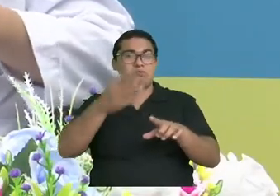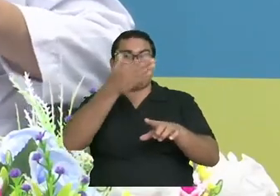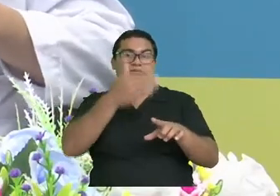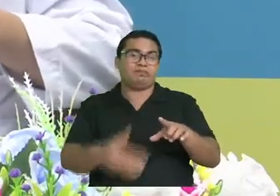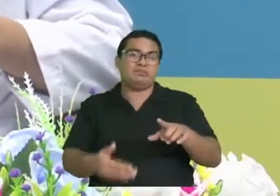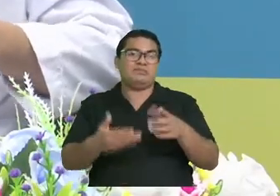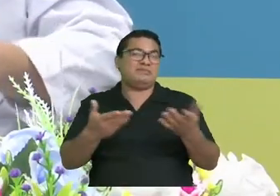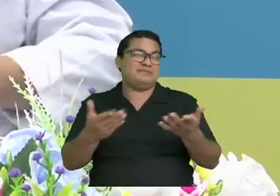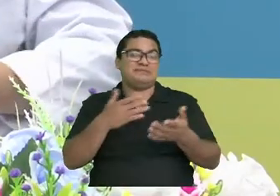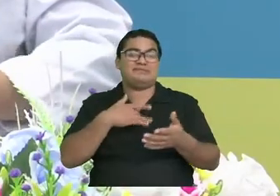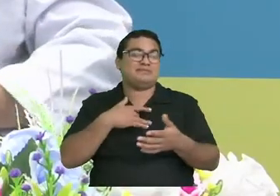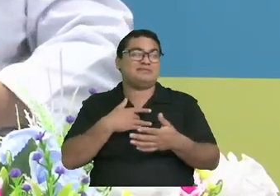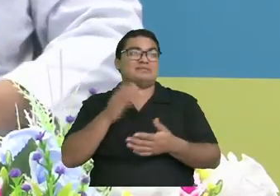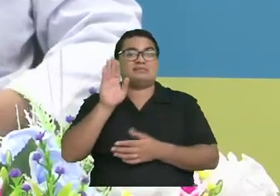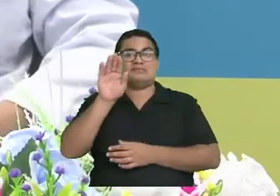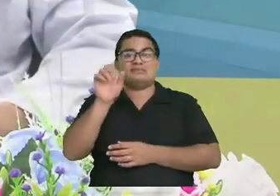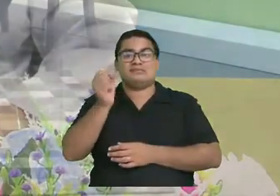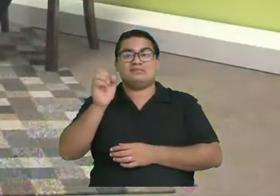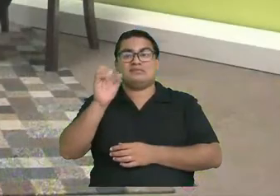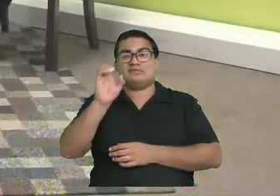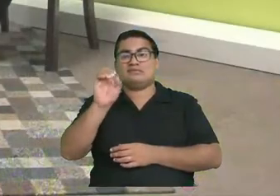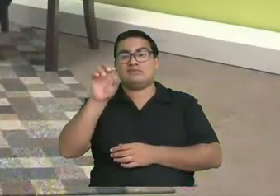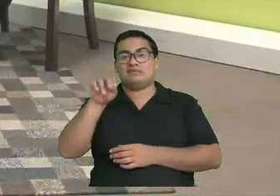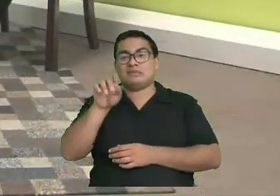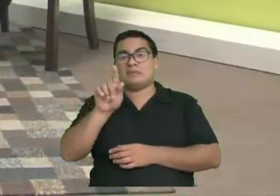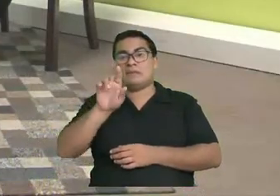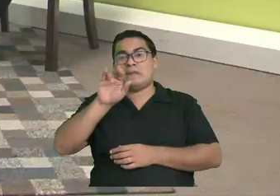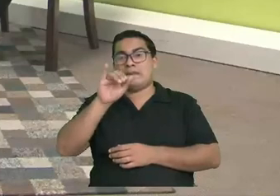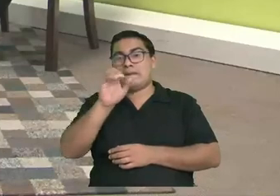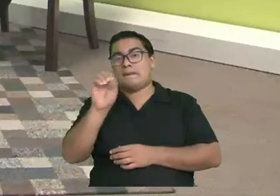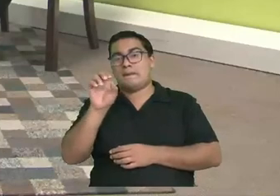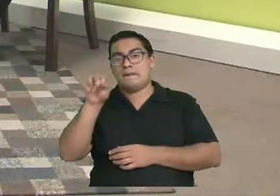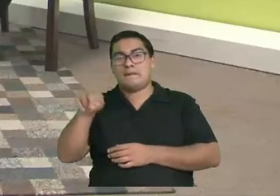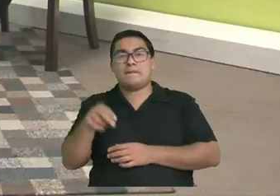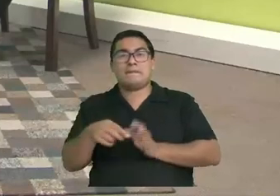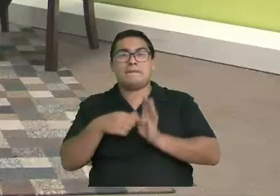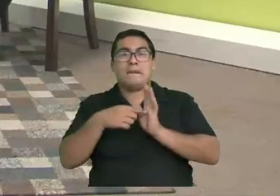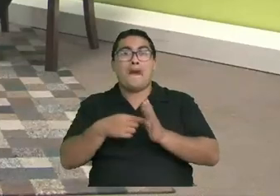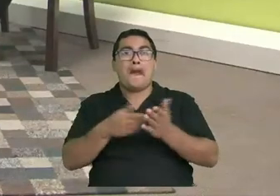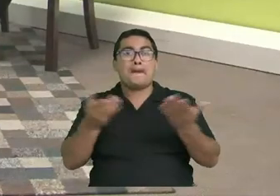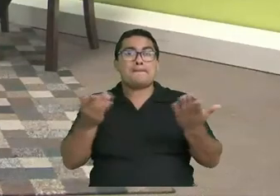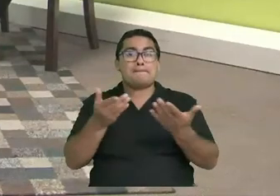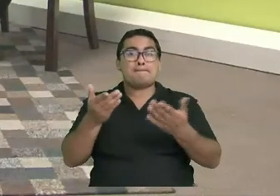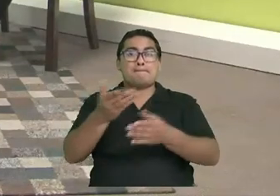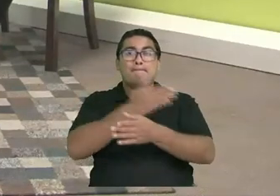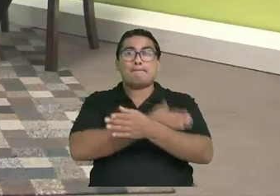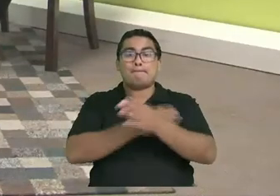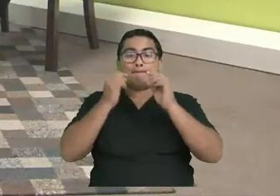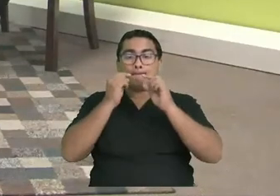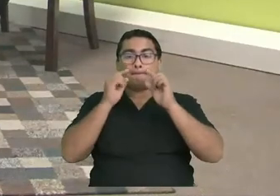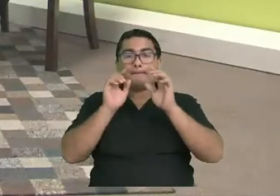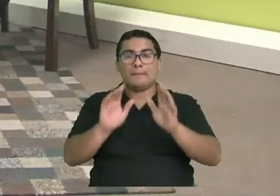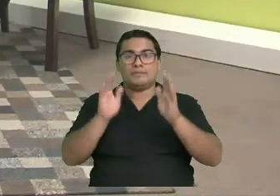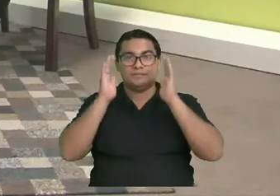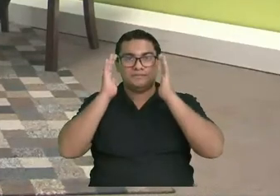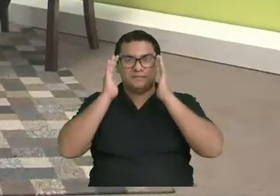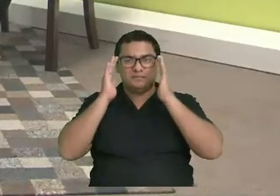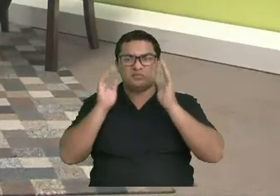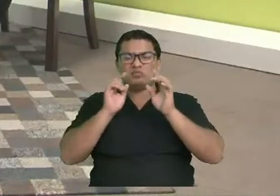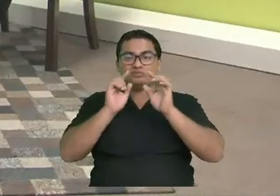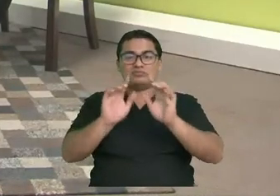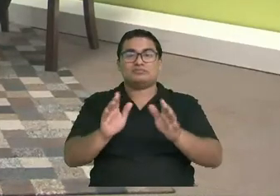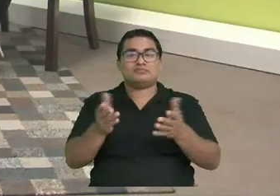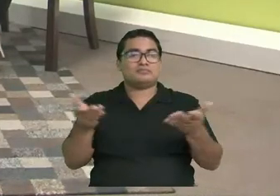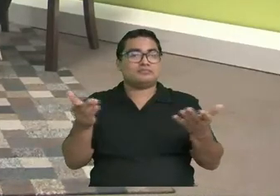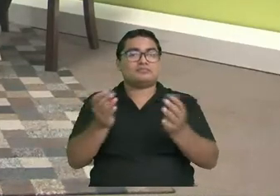la vasoconstricción. Esto de la vasoconstricción tiene que ver también con cómo prevenirlo. Así es. Hablemos de la prevención,